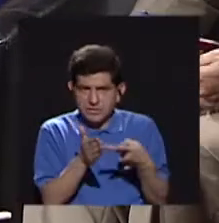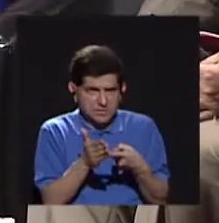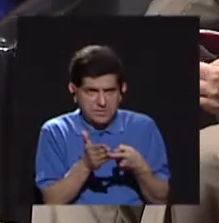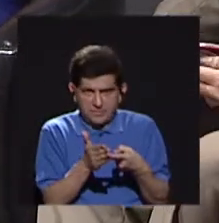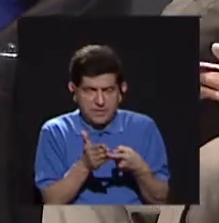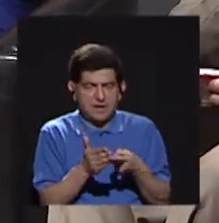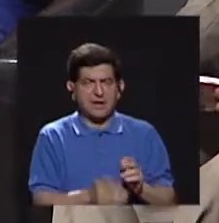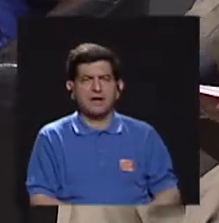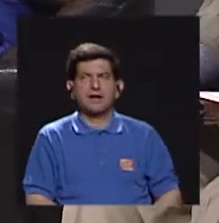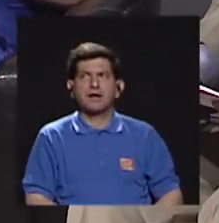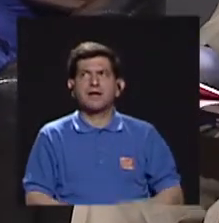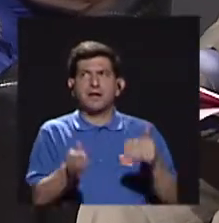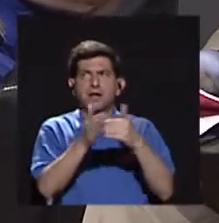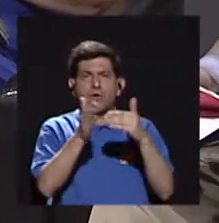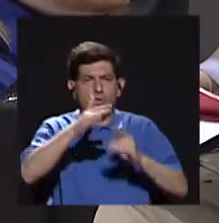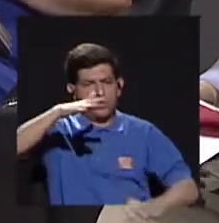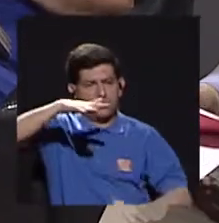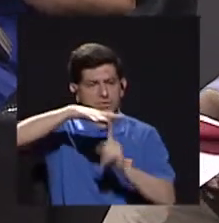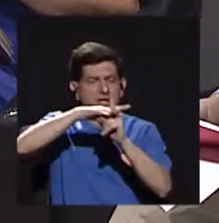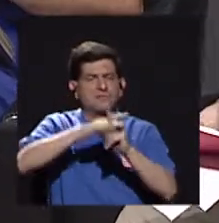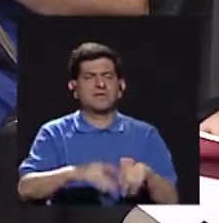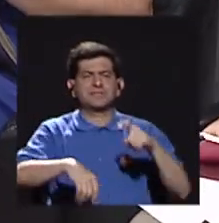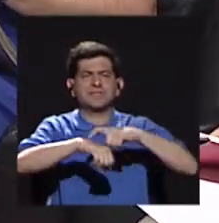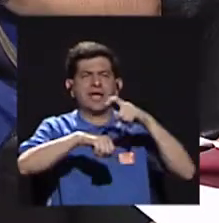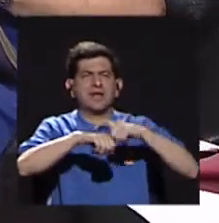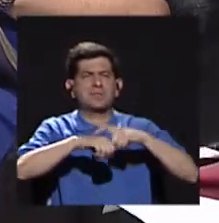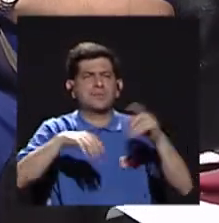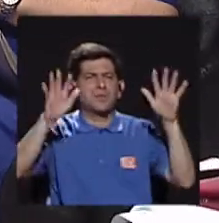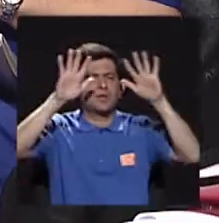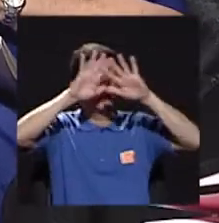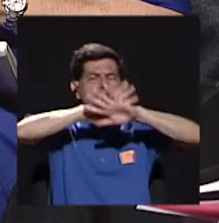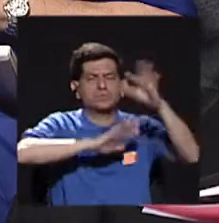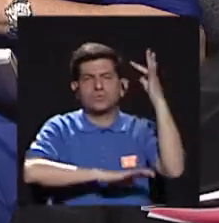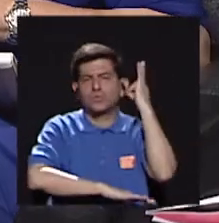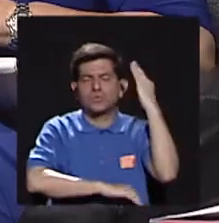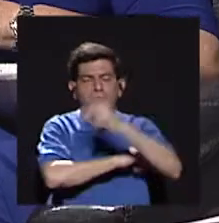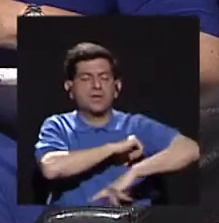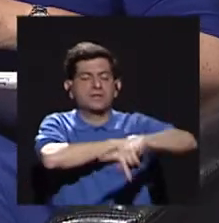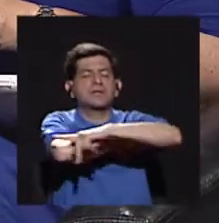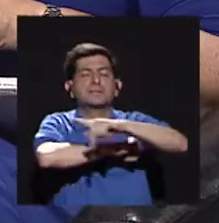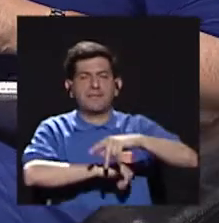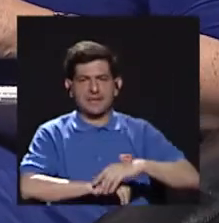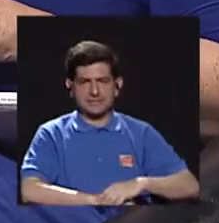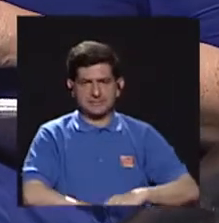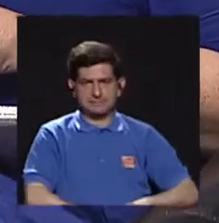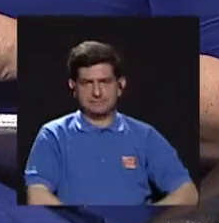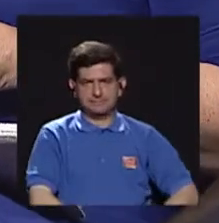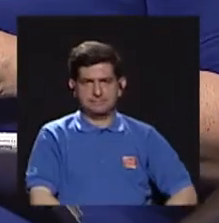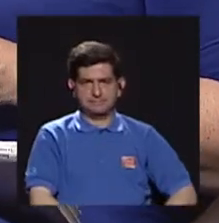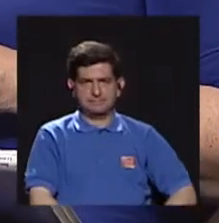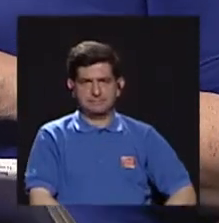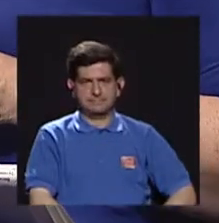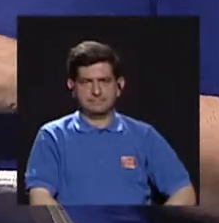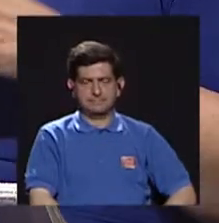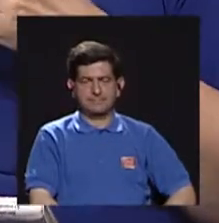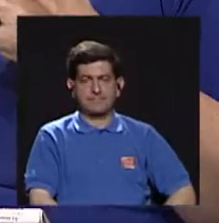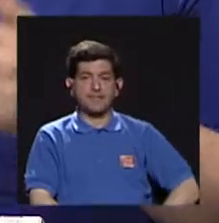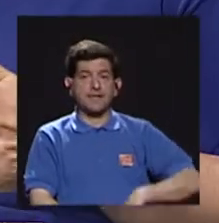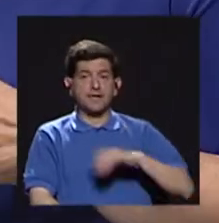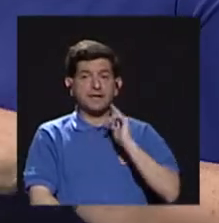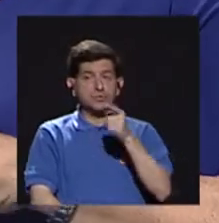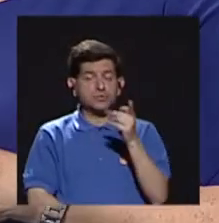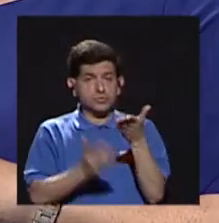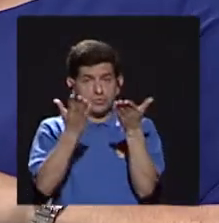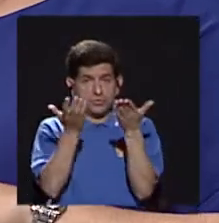el reingreso al oscurantismo para las mujeres de este país si usted